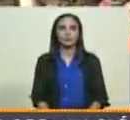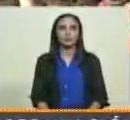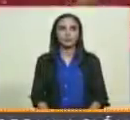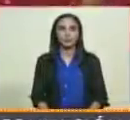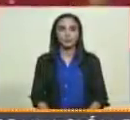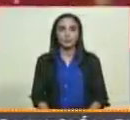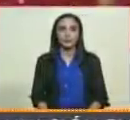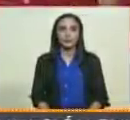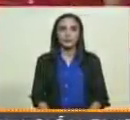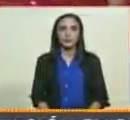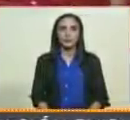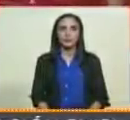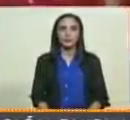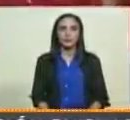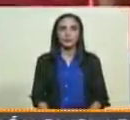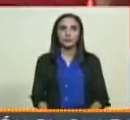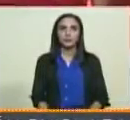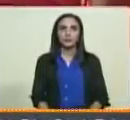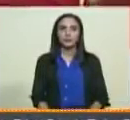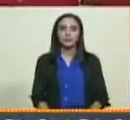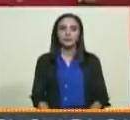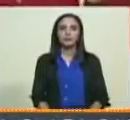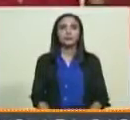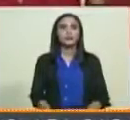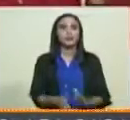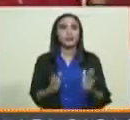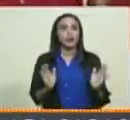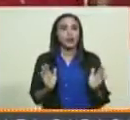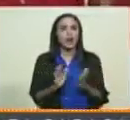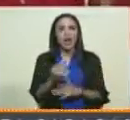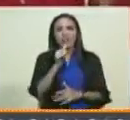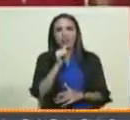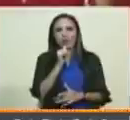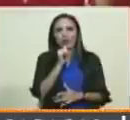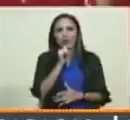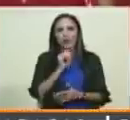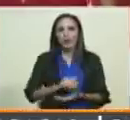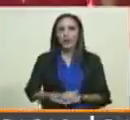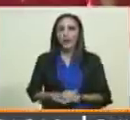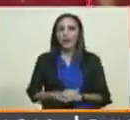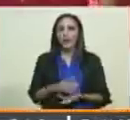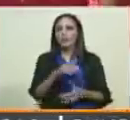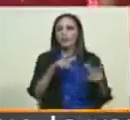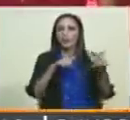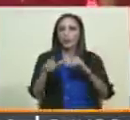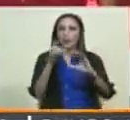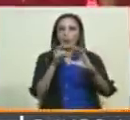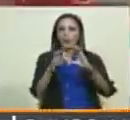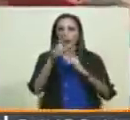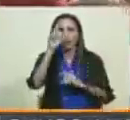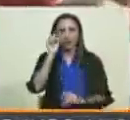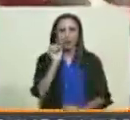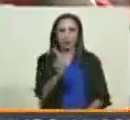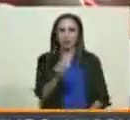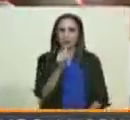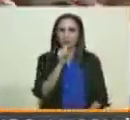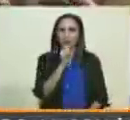Levanten la mano los que sacaron el carnet de militantes del PSUV.